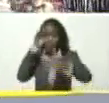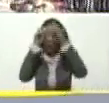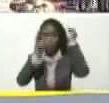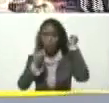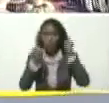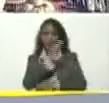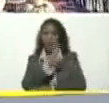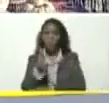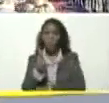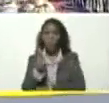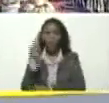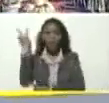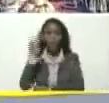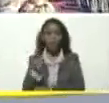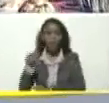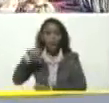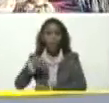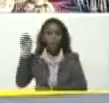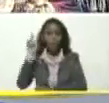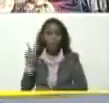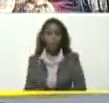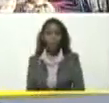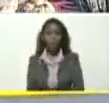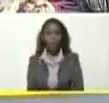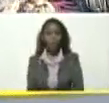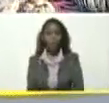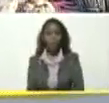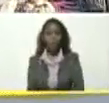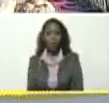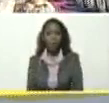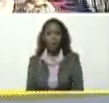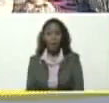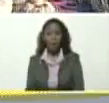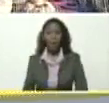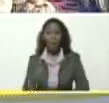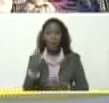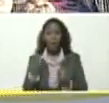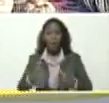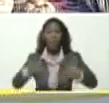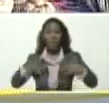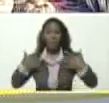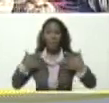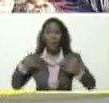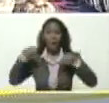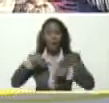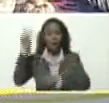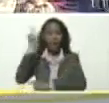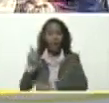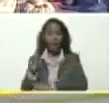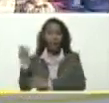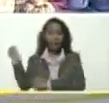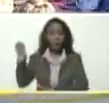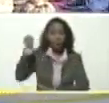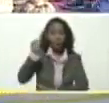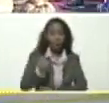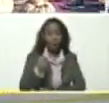la República de Vietnam en Venezuela. Muy emocionante saber que Vietnam, bueno, trajo